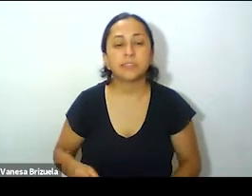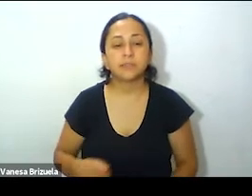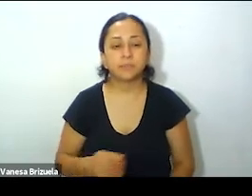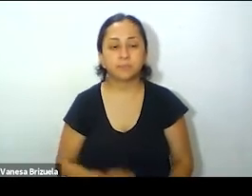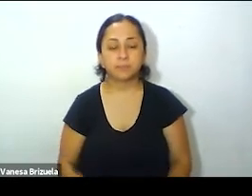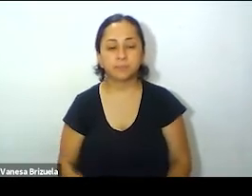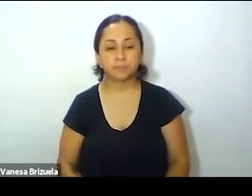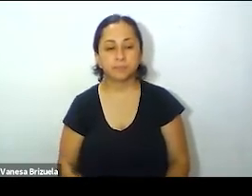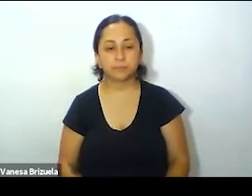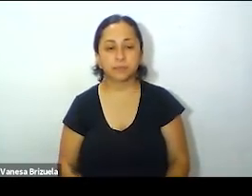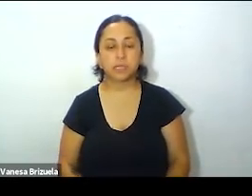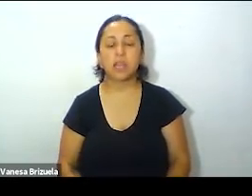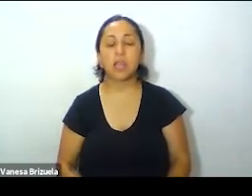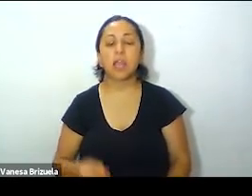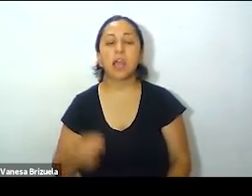Más